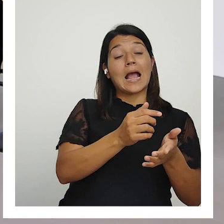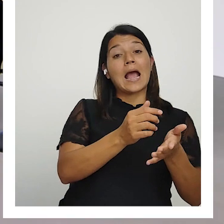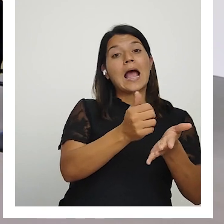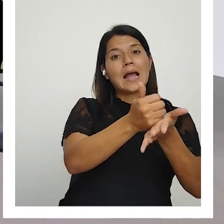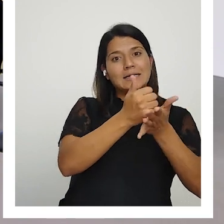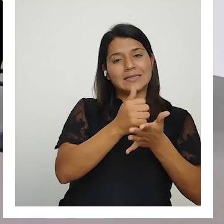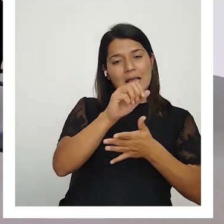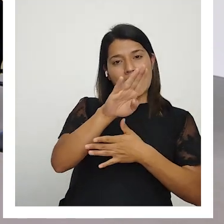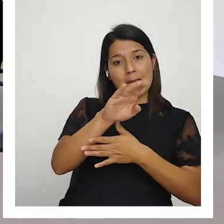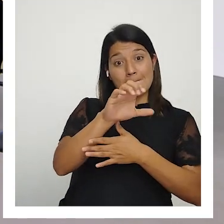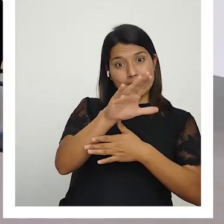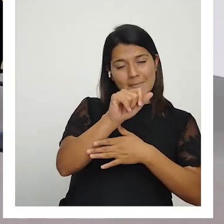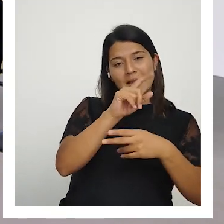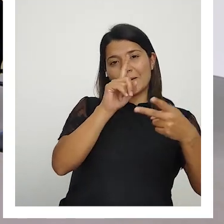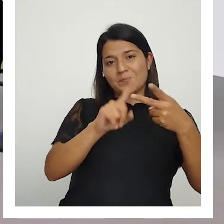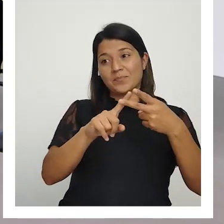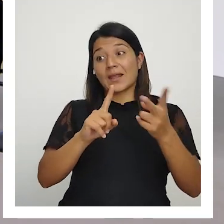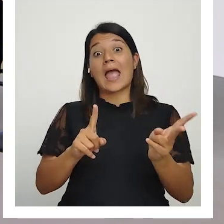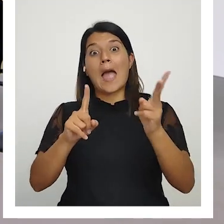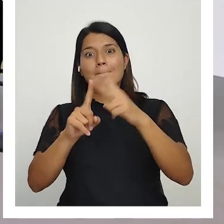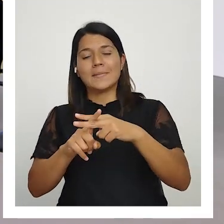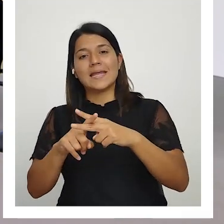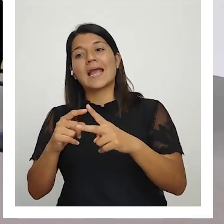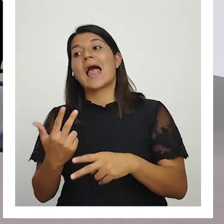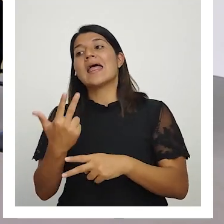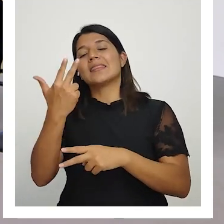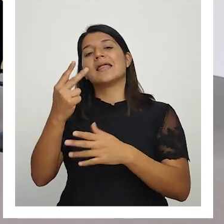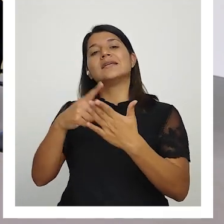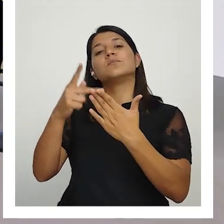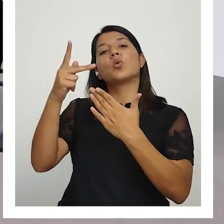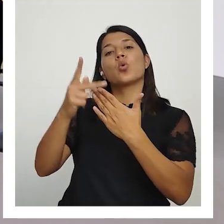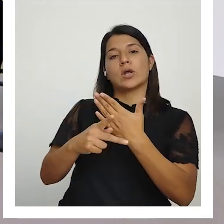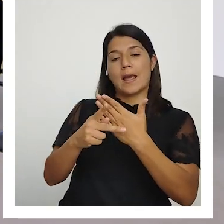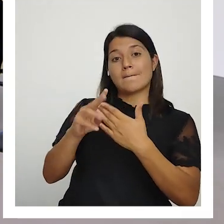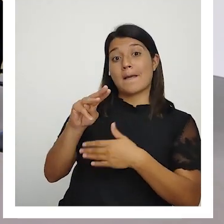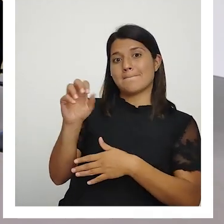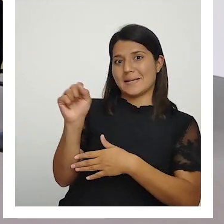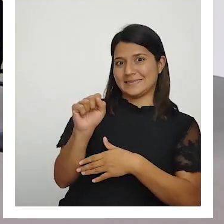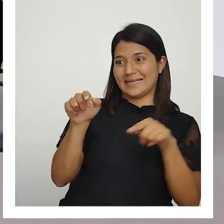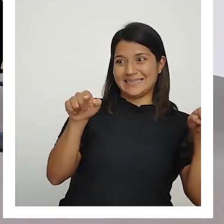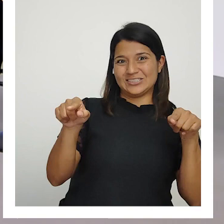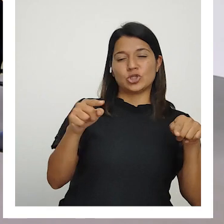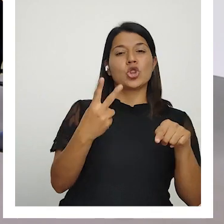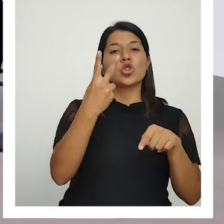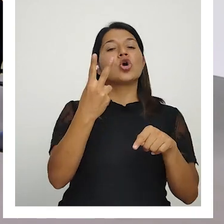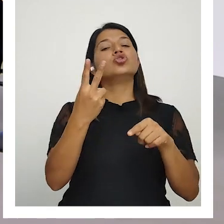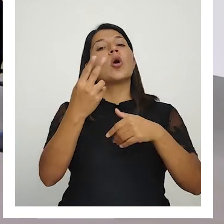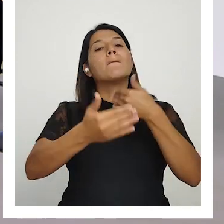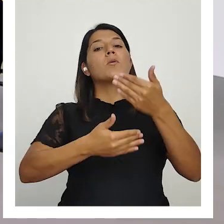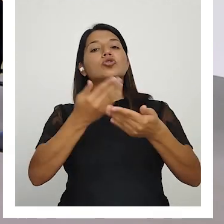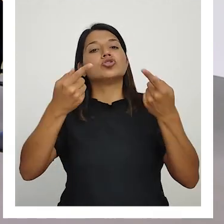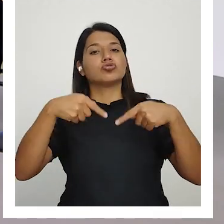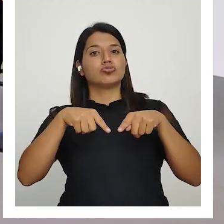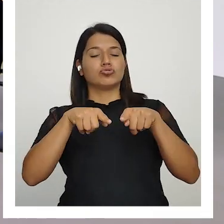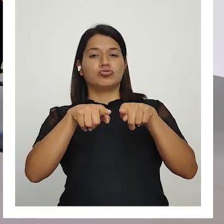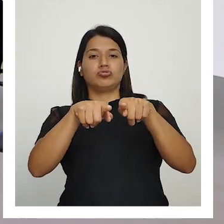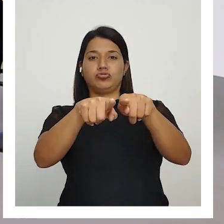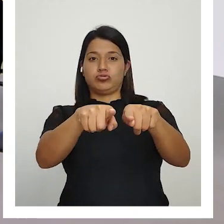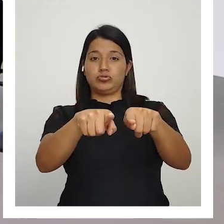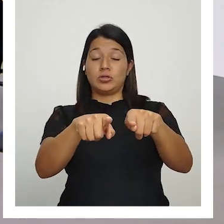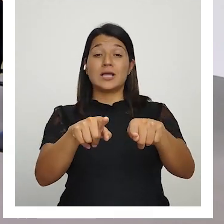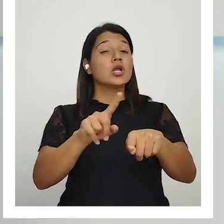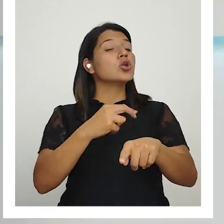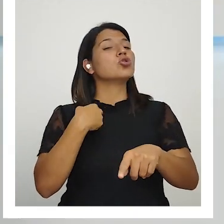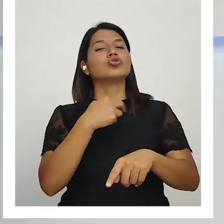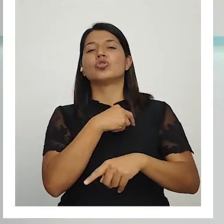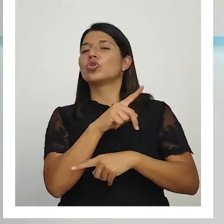programas de maestría que son directamente con las universidades se hace por otro lado. Entonces, hacer 2 procesos diferentes, no queremos que